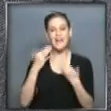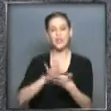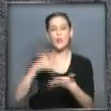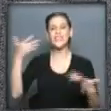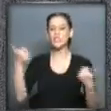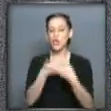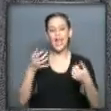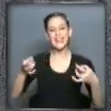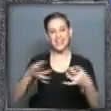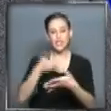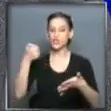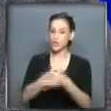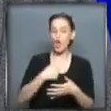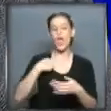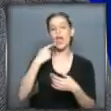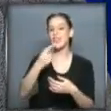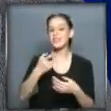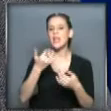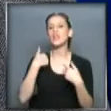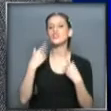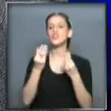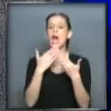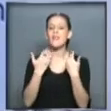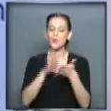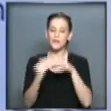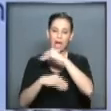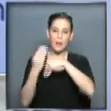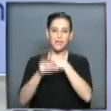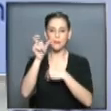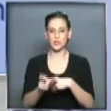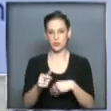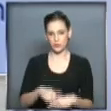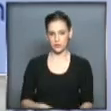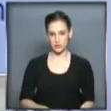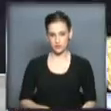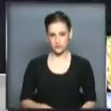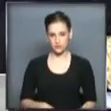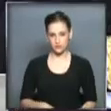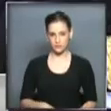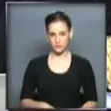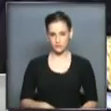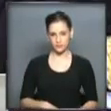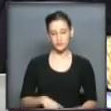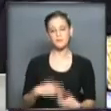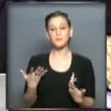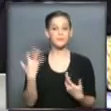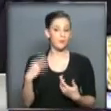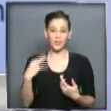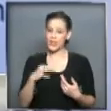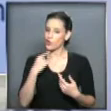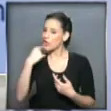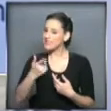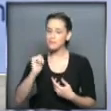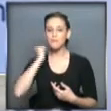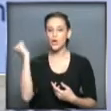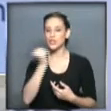de los trenes y se solidarizó con las familias de las víctimas. No puedo dejar de mencionar en primer término